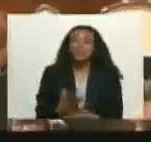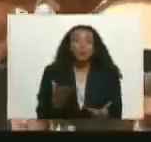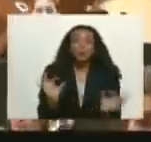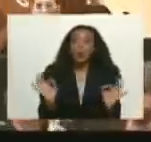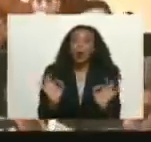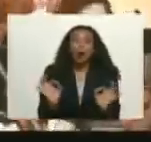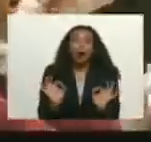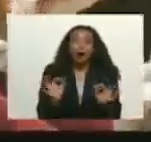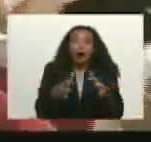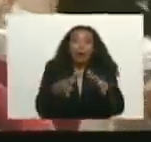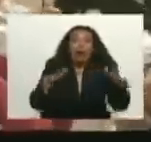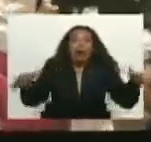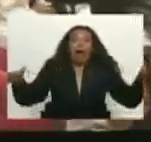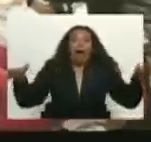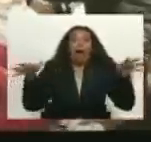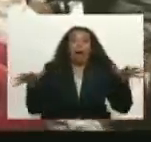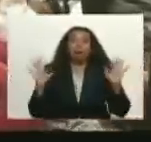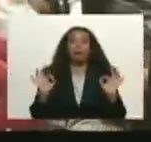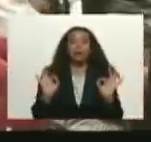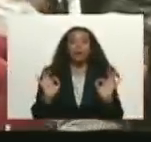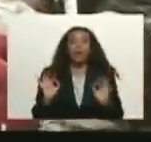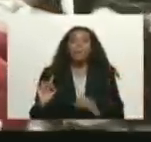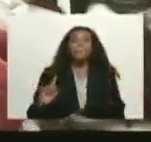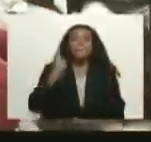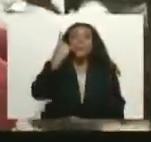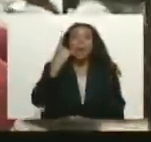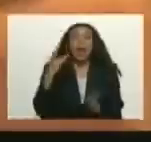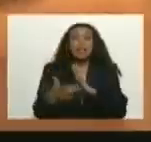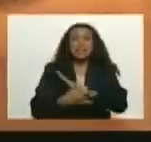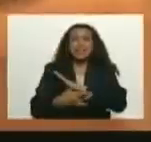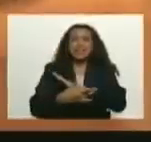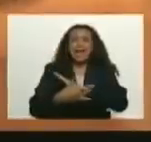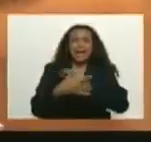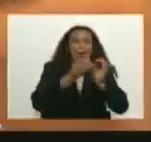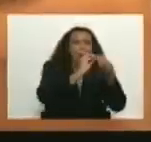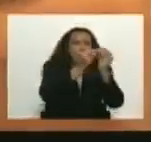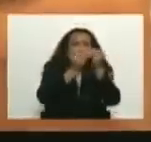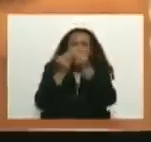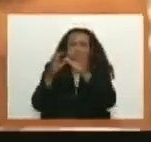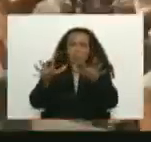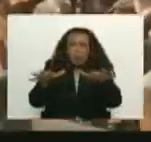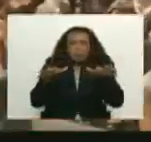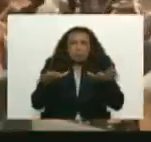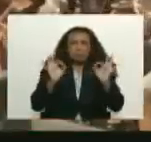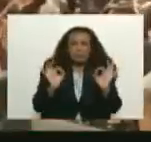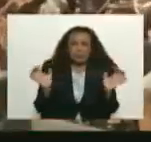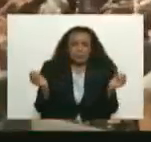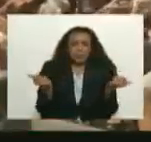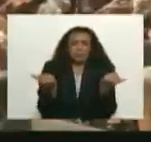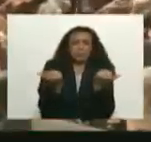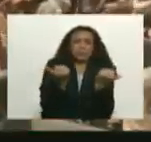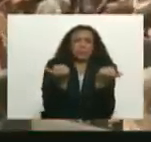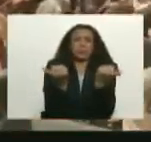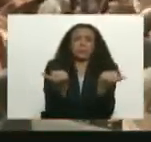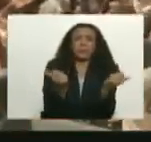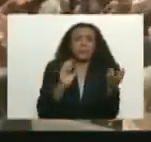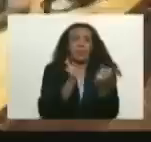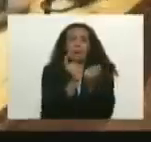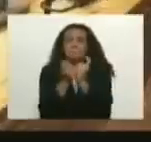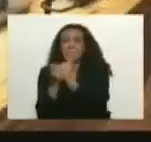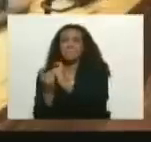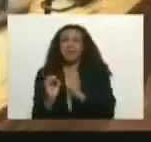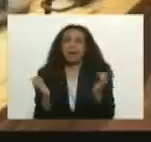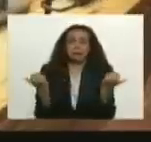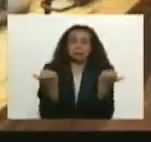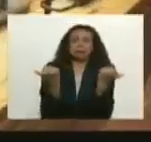tocado una orquesta tan grande en esa sala y nuestro personal técnico hizo milagros y hizo que cumplieran todos. ¿Verdad? Sí, llegaron a cambiarlo todo, pues.